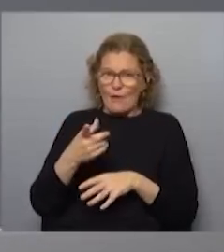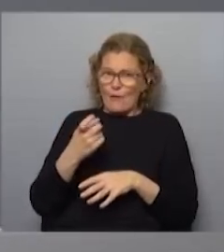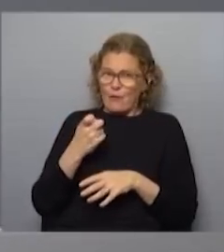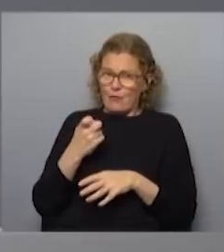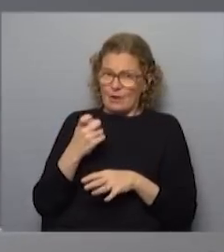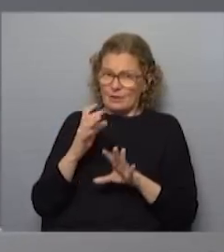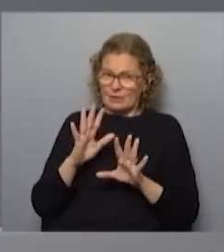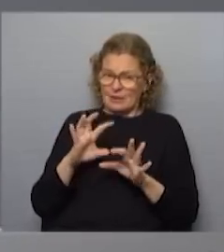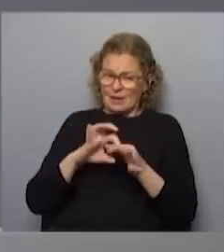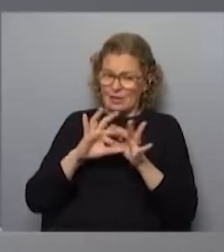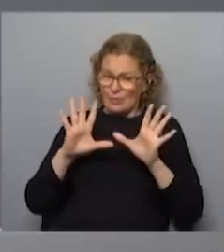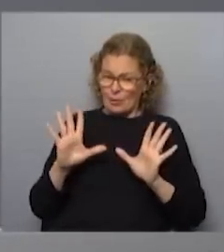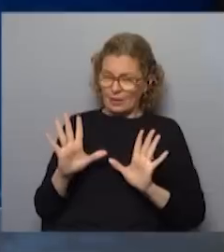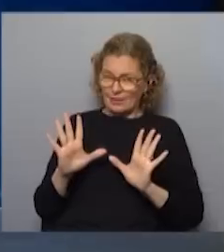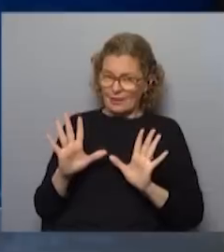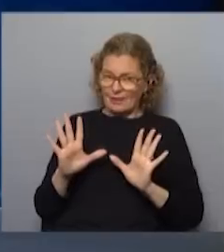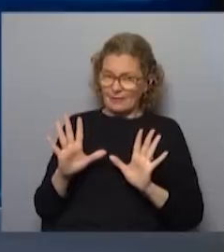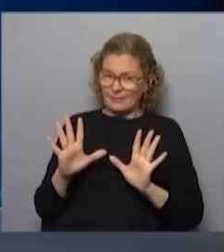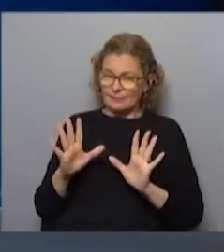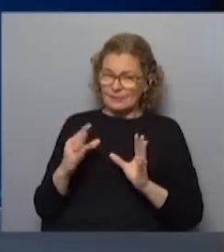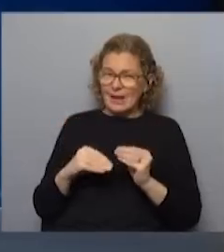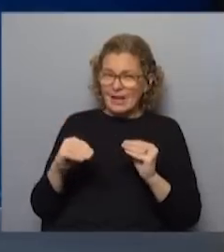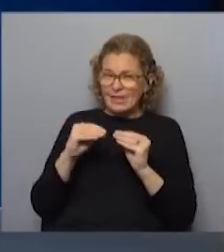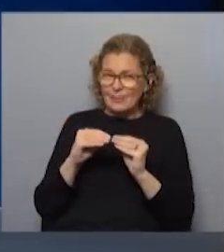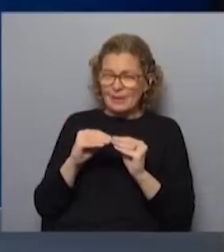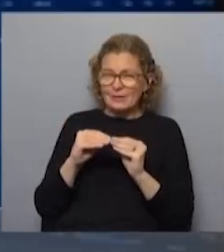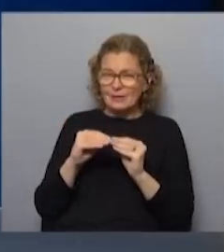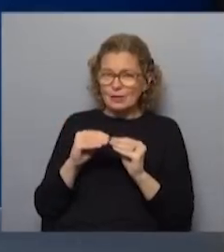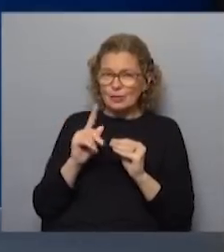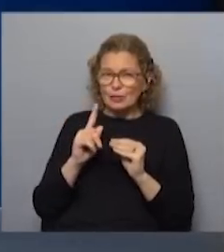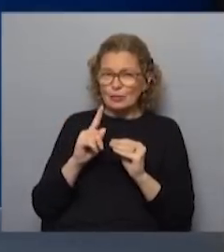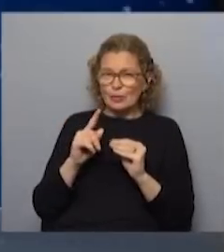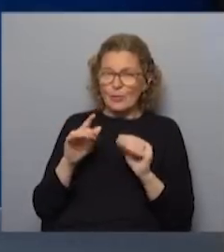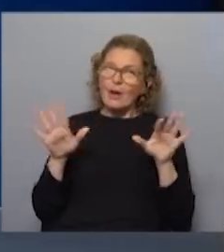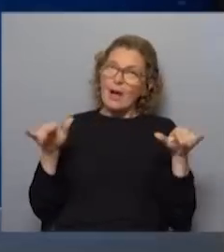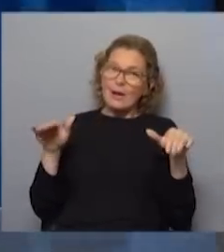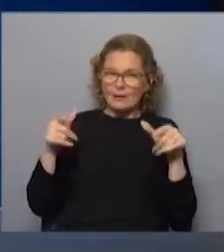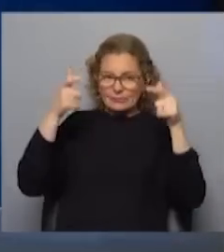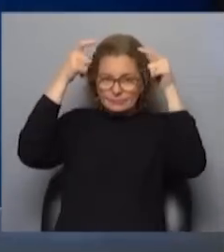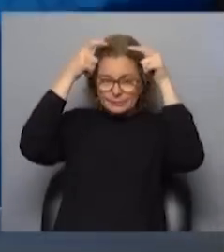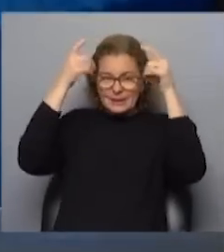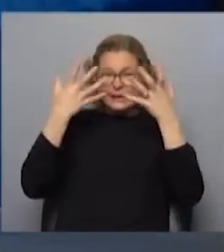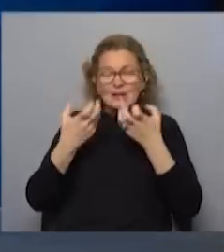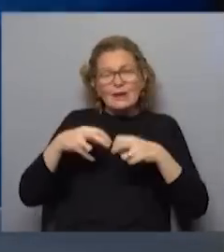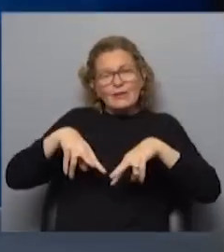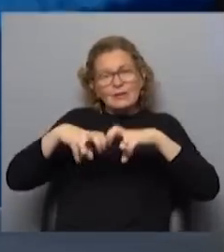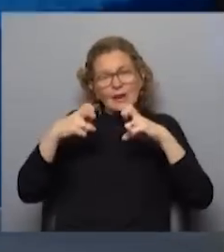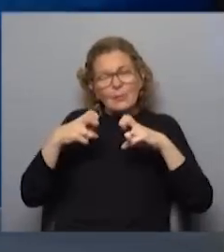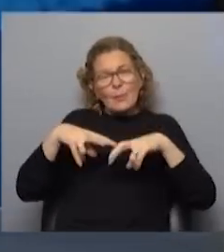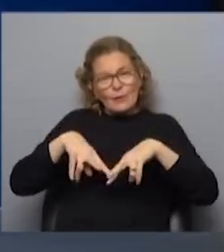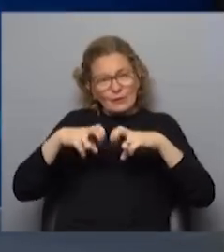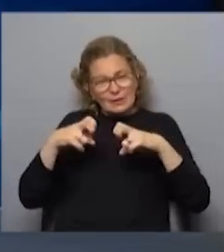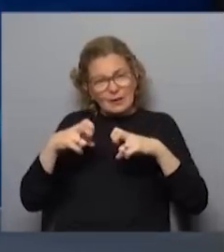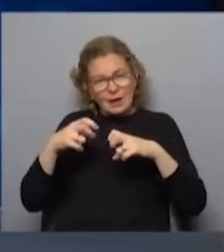Muy fuertes en democracia Pero además Jorge no somos angelitos quieren investigar vamos a investigar